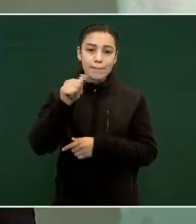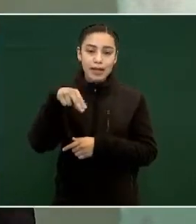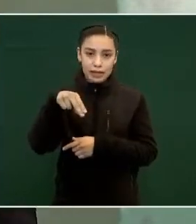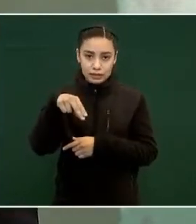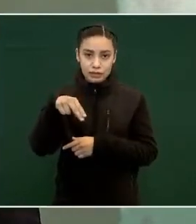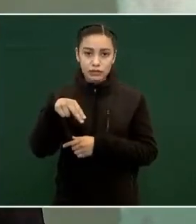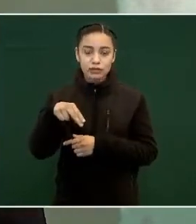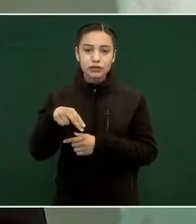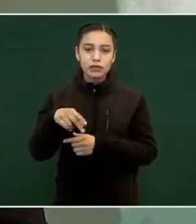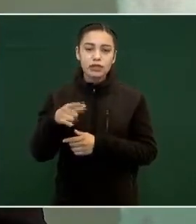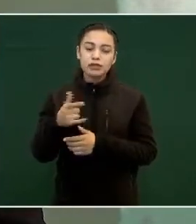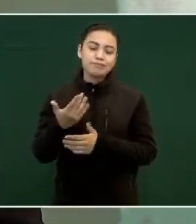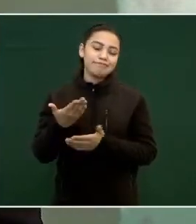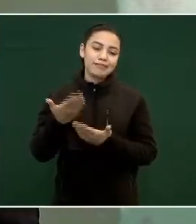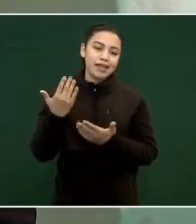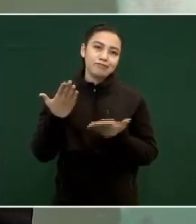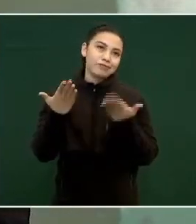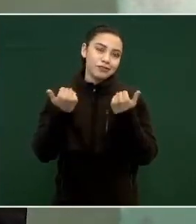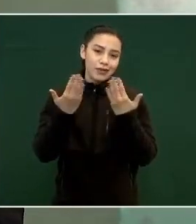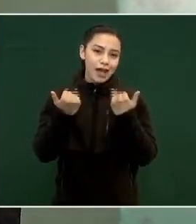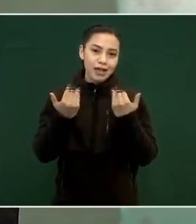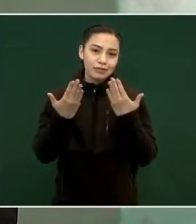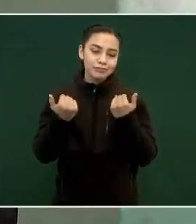de los que ya no hay también,